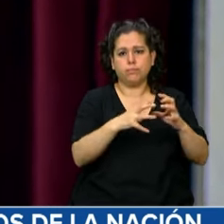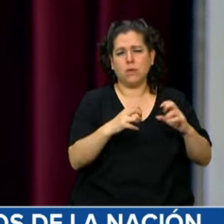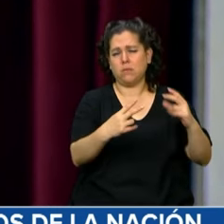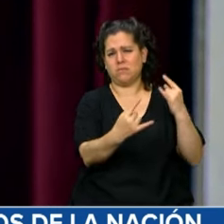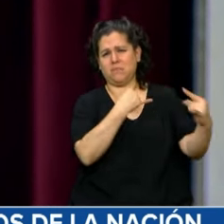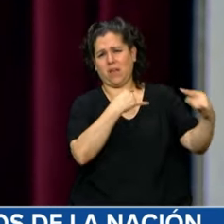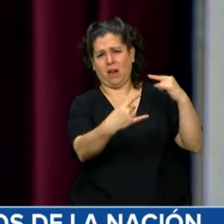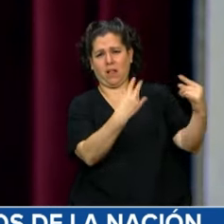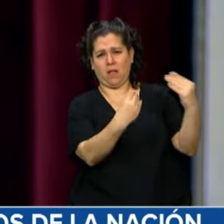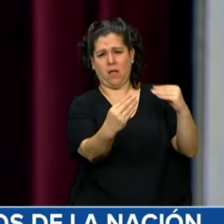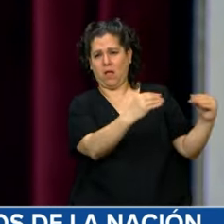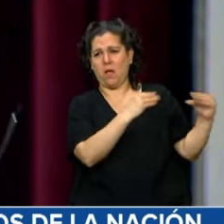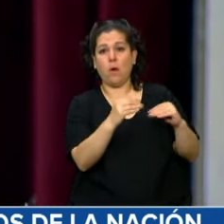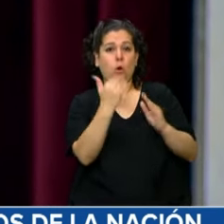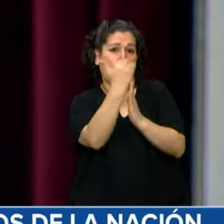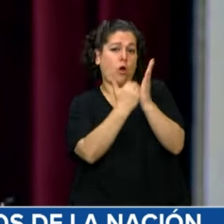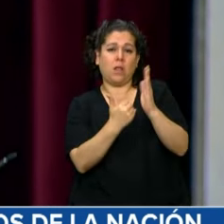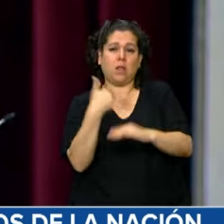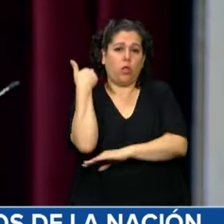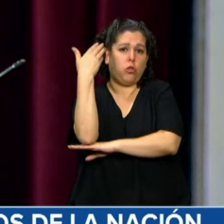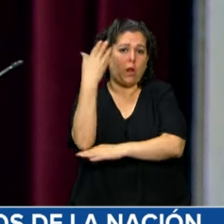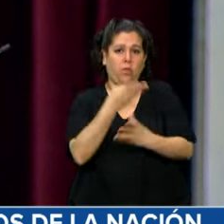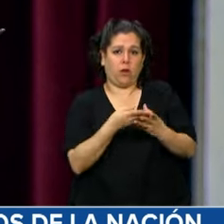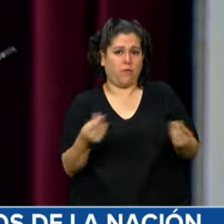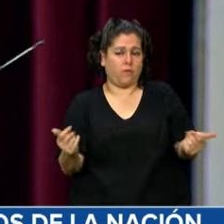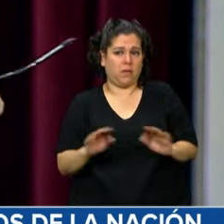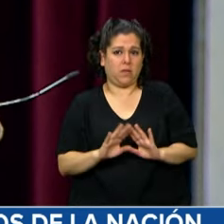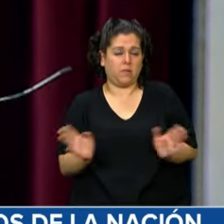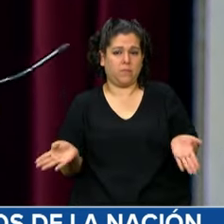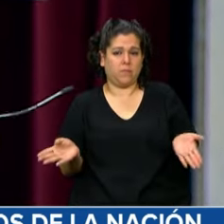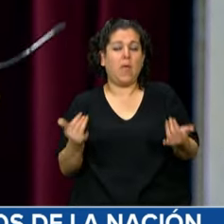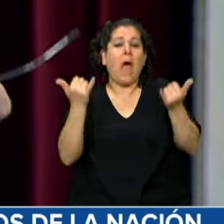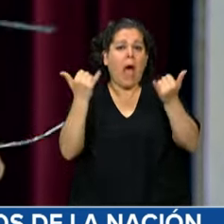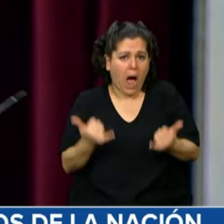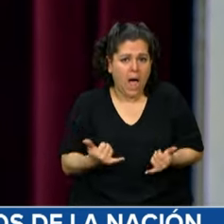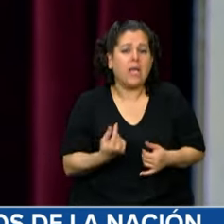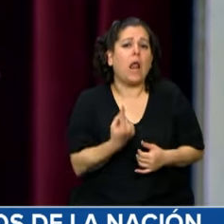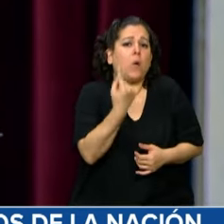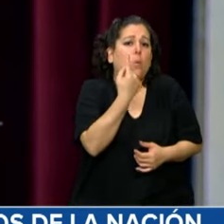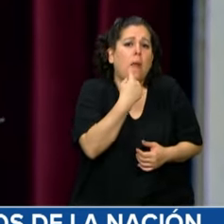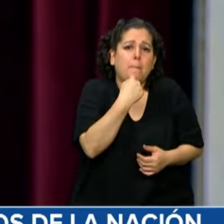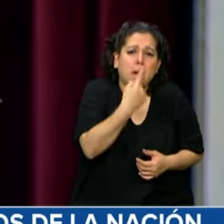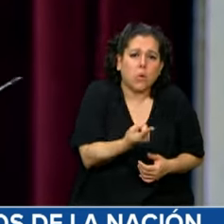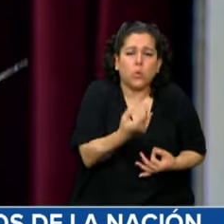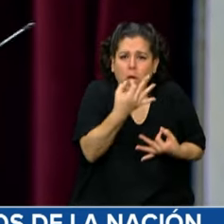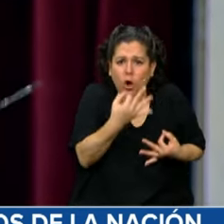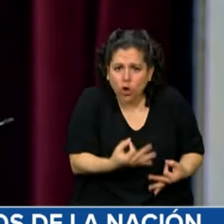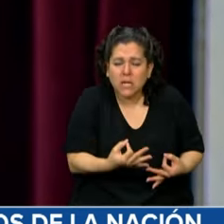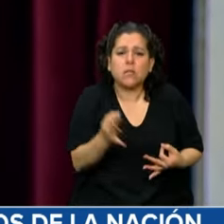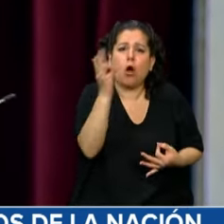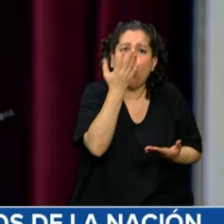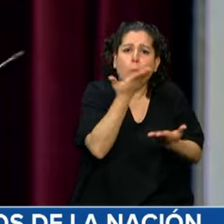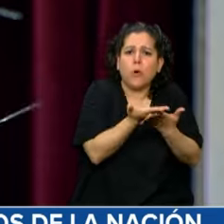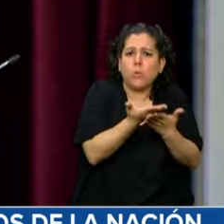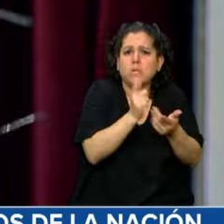largamente se cerró la lista de oradores hay alguna pregunta concreta o alguna